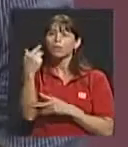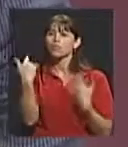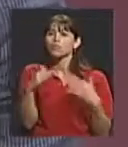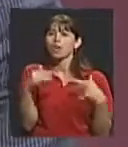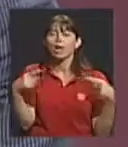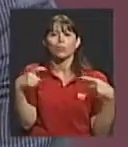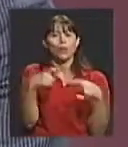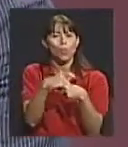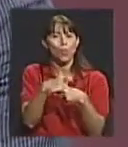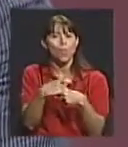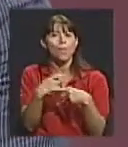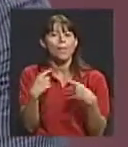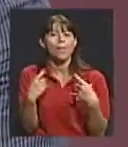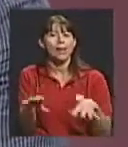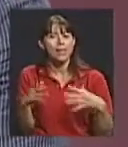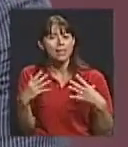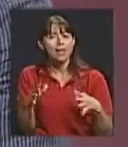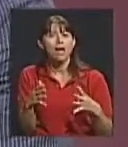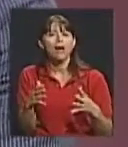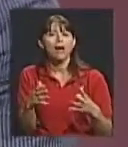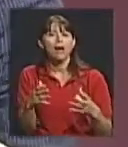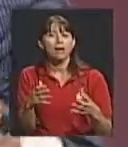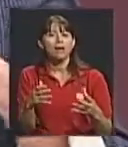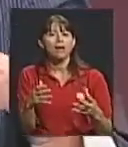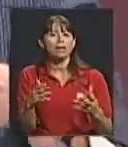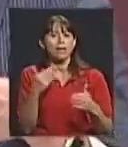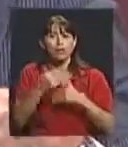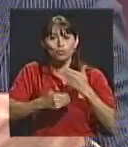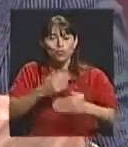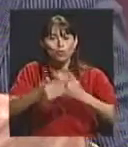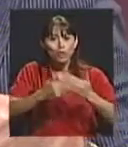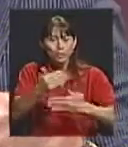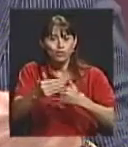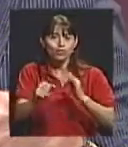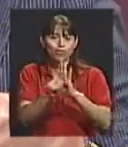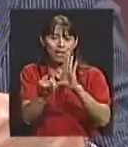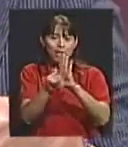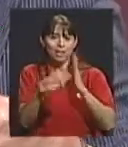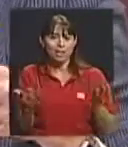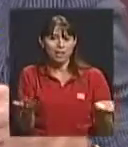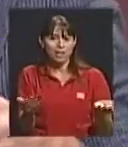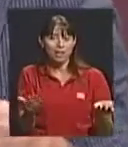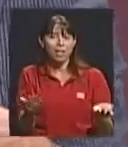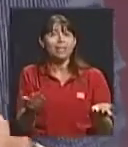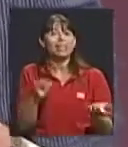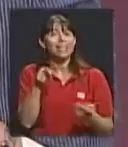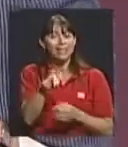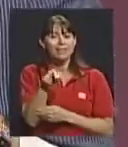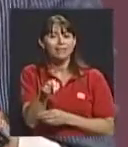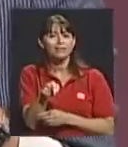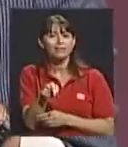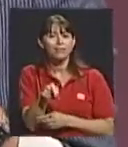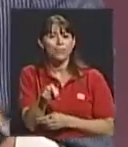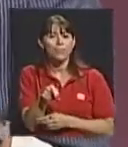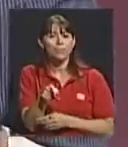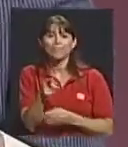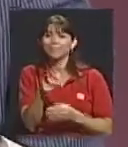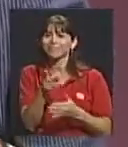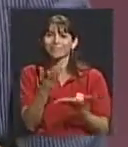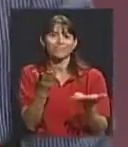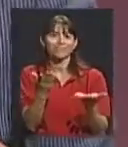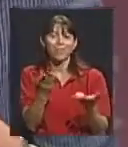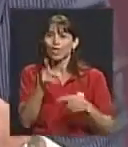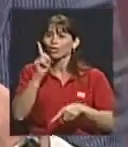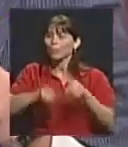valga la redundancia de de en los procesos legislativos y que eso definitivamente impide que se